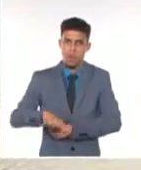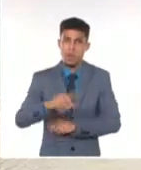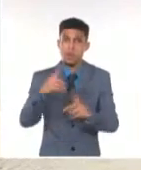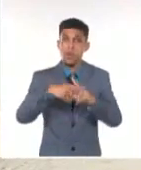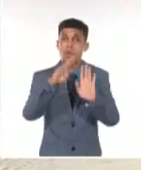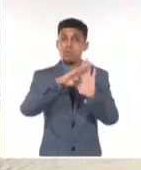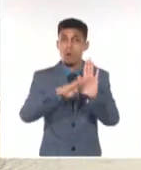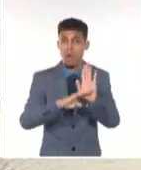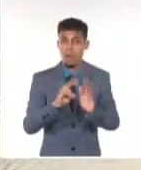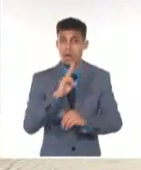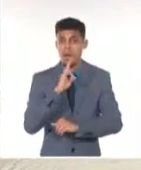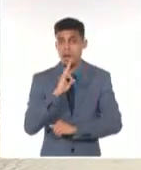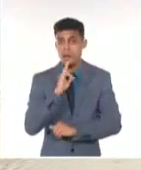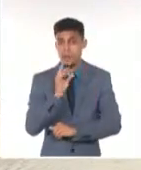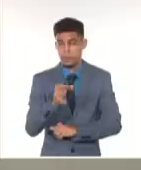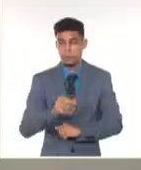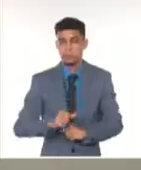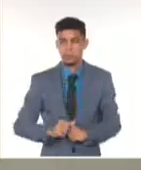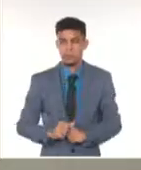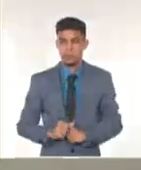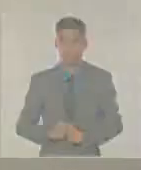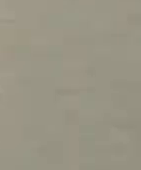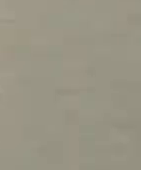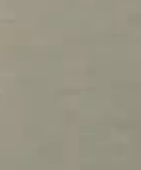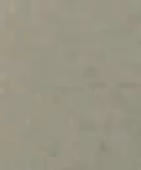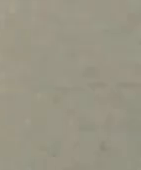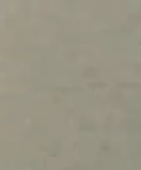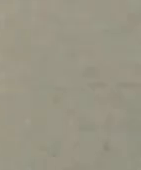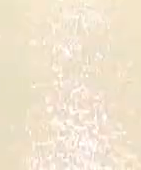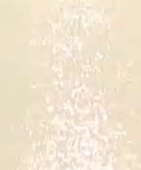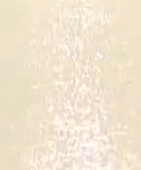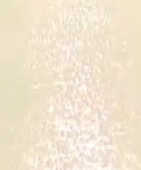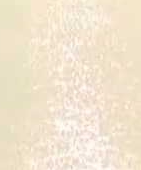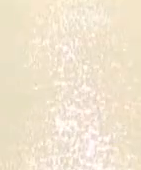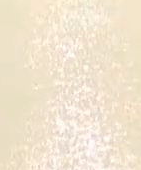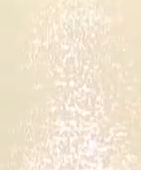Hidráulico Nacional. Bernardo Espinosa, Canal Cubano de Noticias.